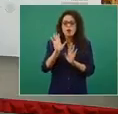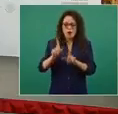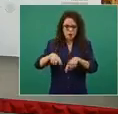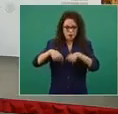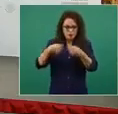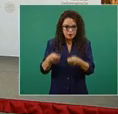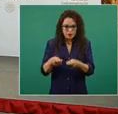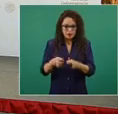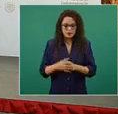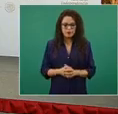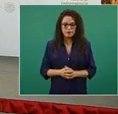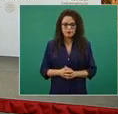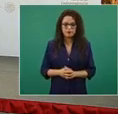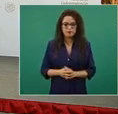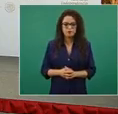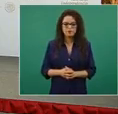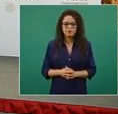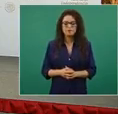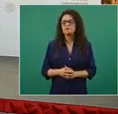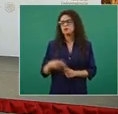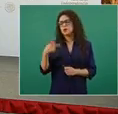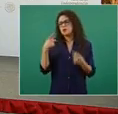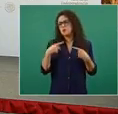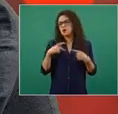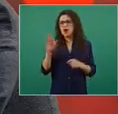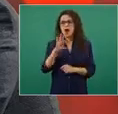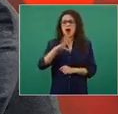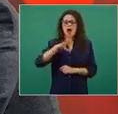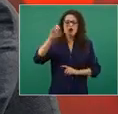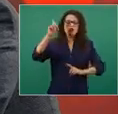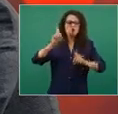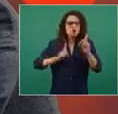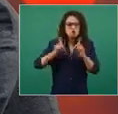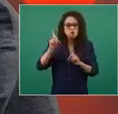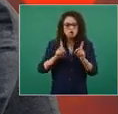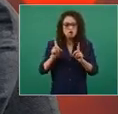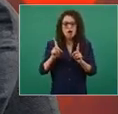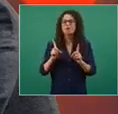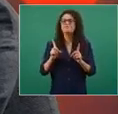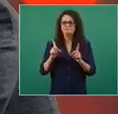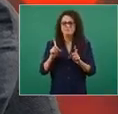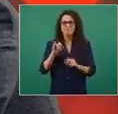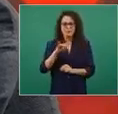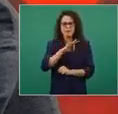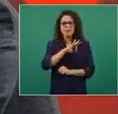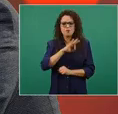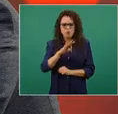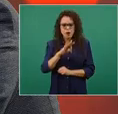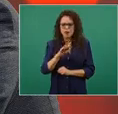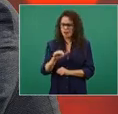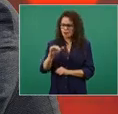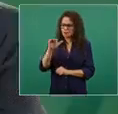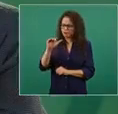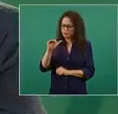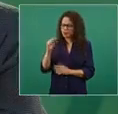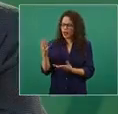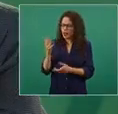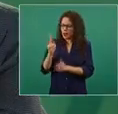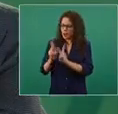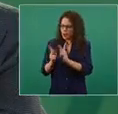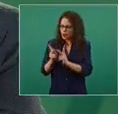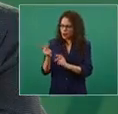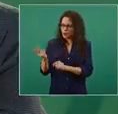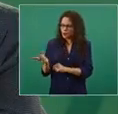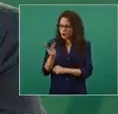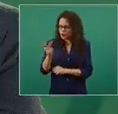las personas que tengan alguna duda, las personas que tengan alguna inquietud, pueden acercarse entre pares para ver y para poder platicar de